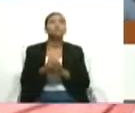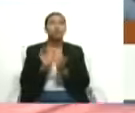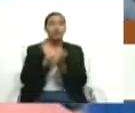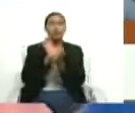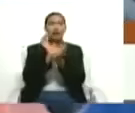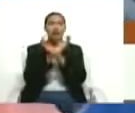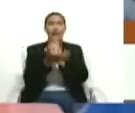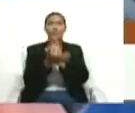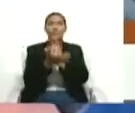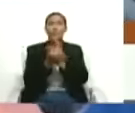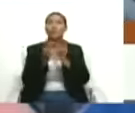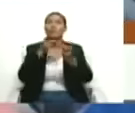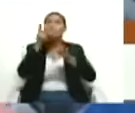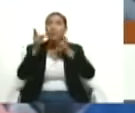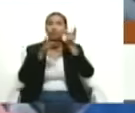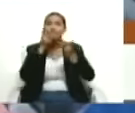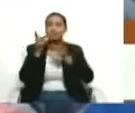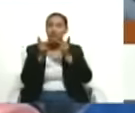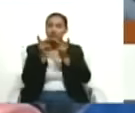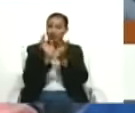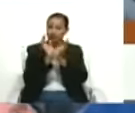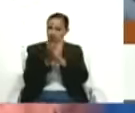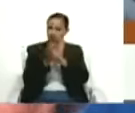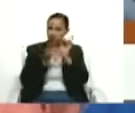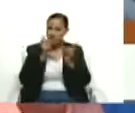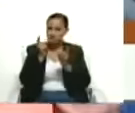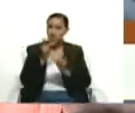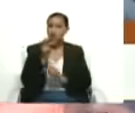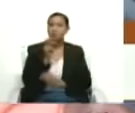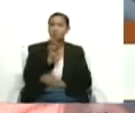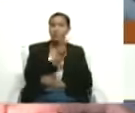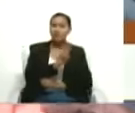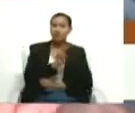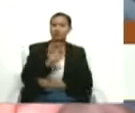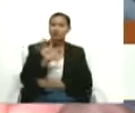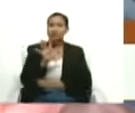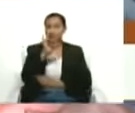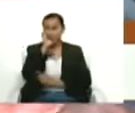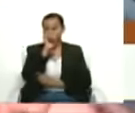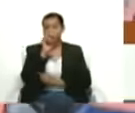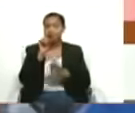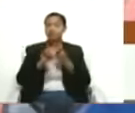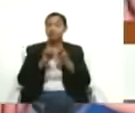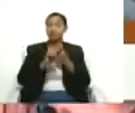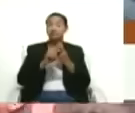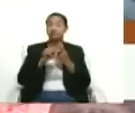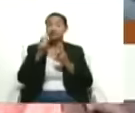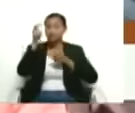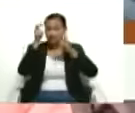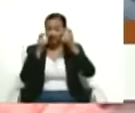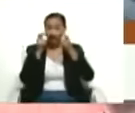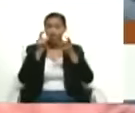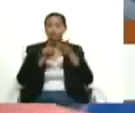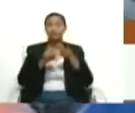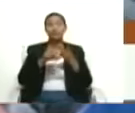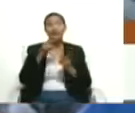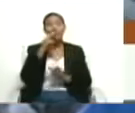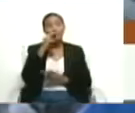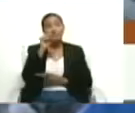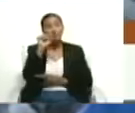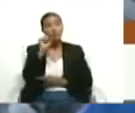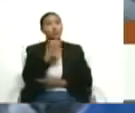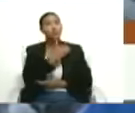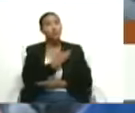que hemos tenido en estos 25 años, donde Chávez y el presidente Maduro, que compartió con el comandante